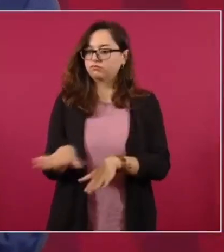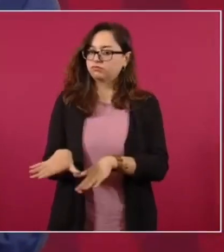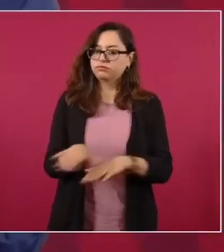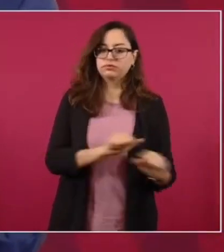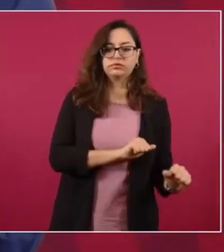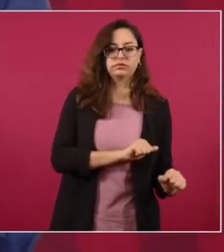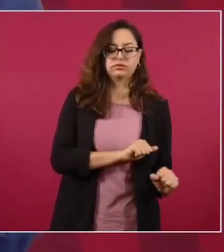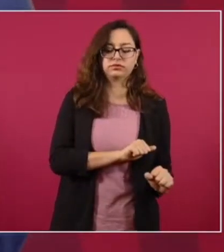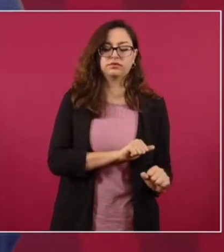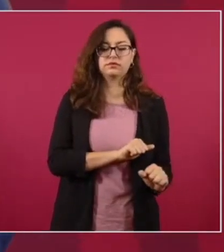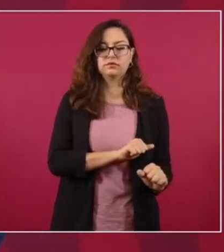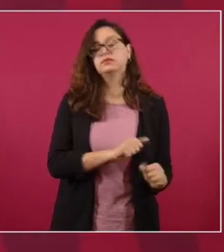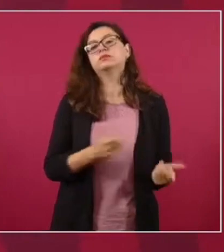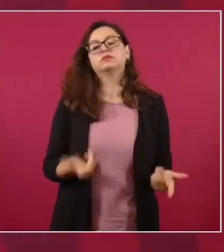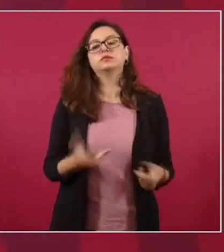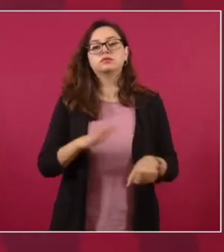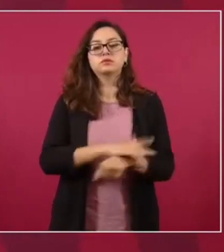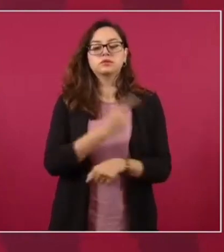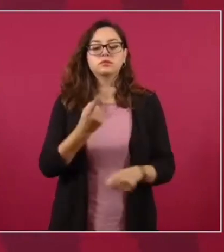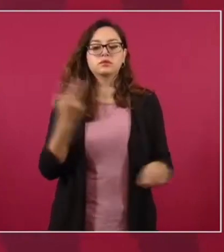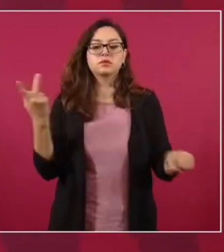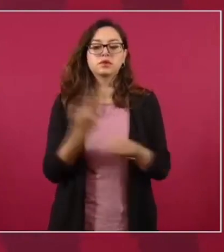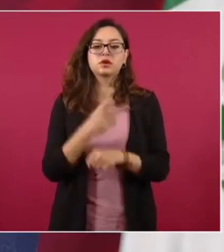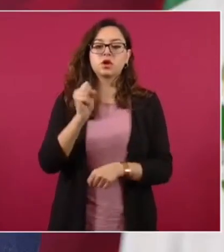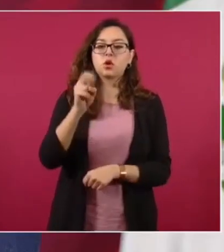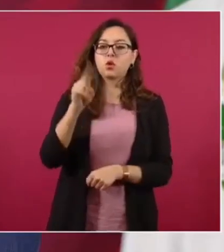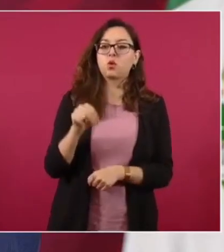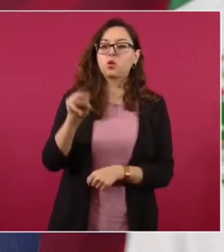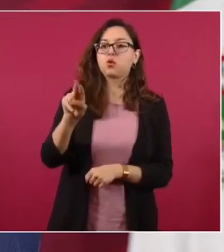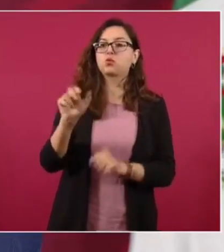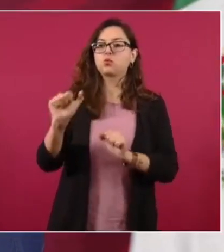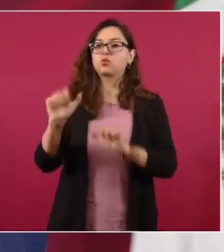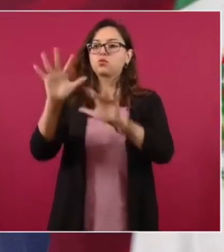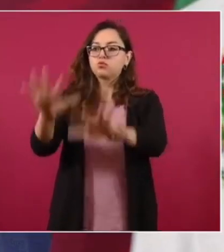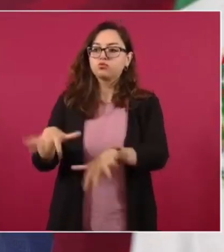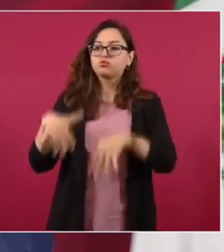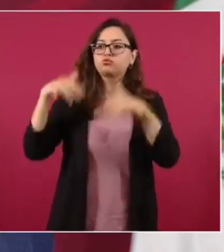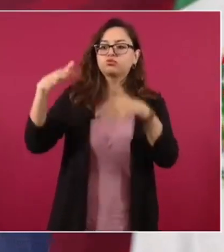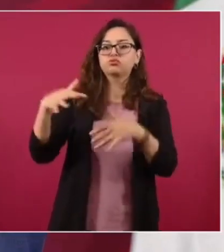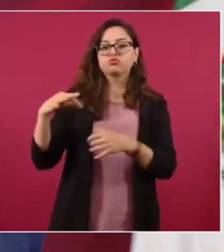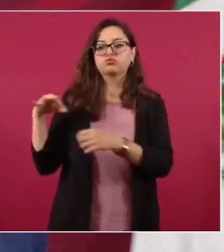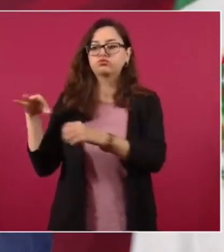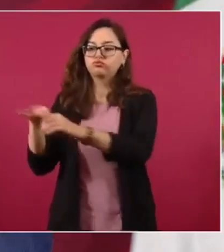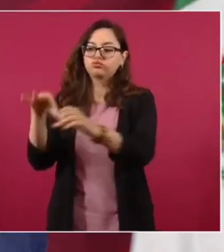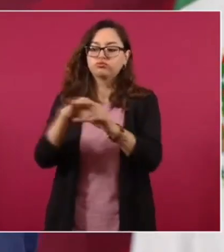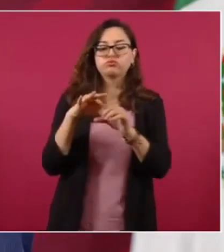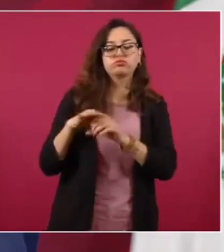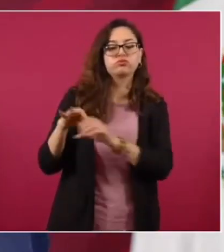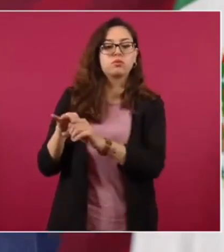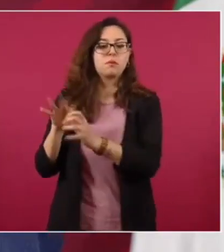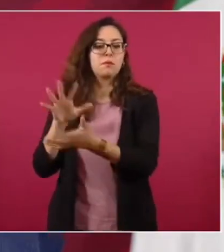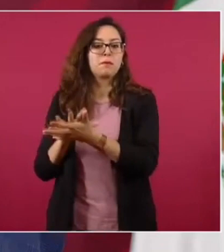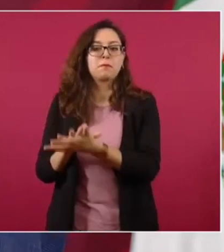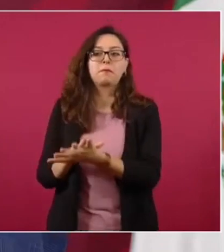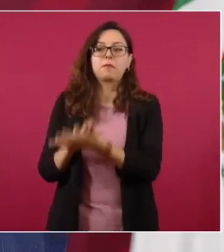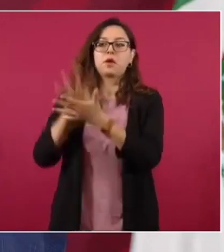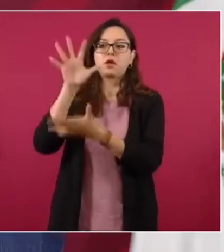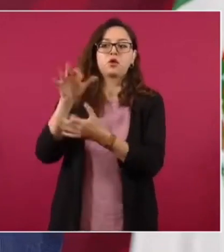siempre que se vota en Naciones Unidas este tema, la inmensa mayoría